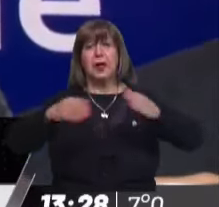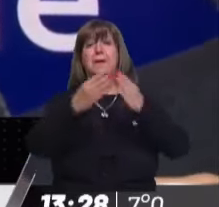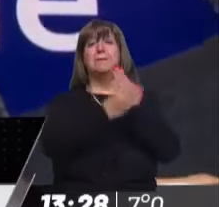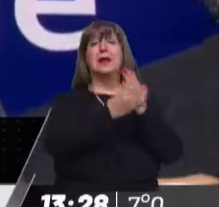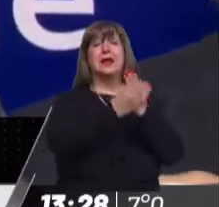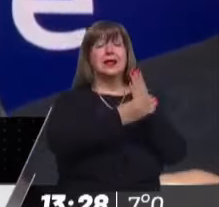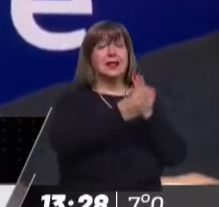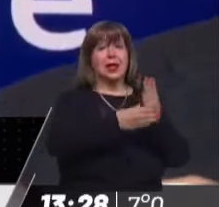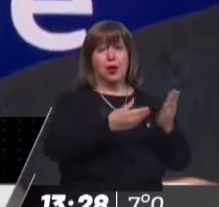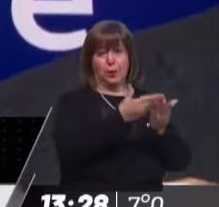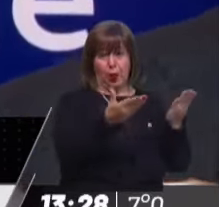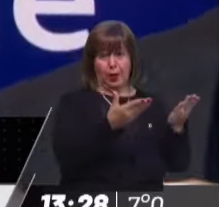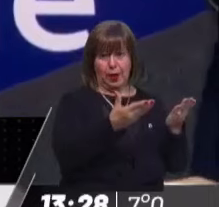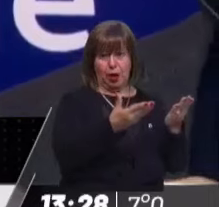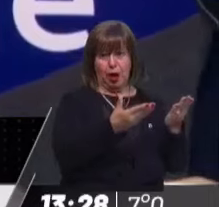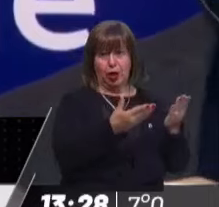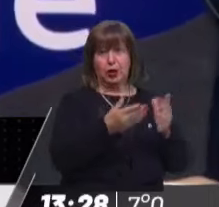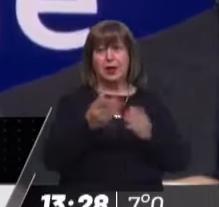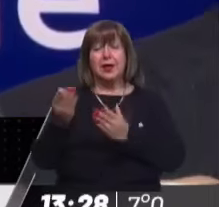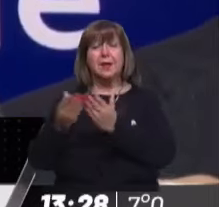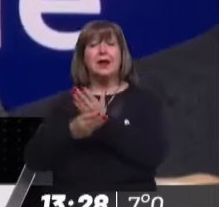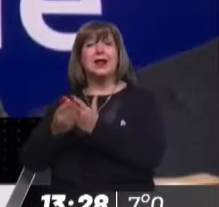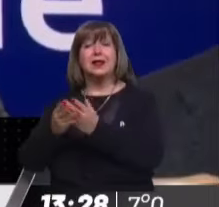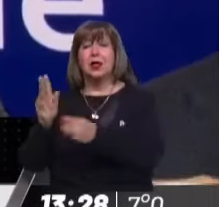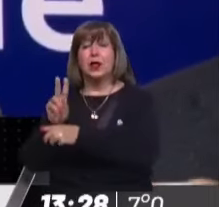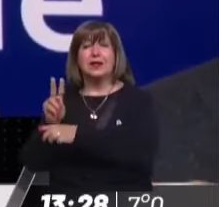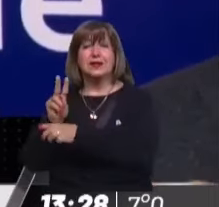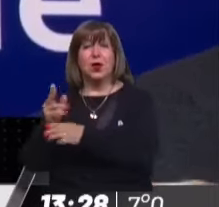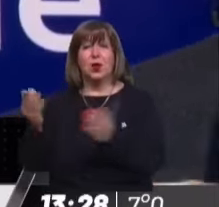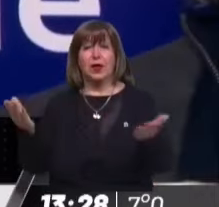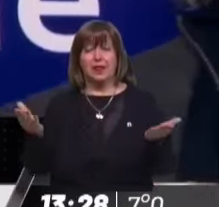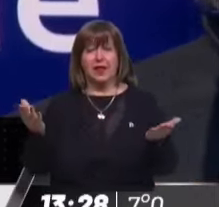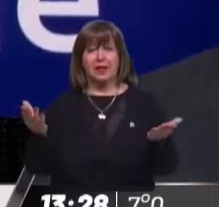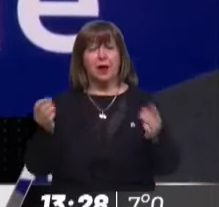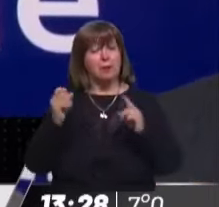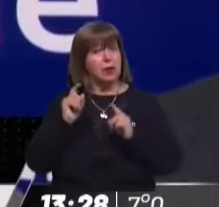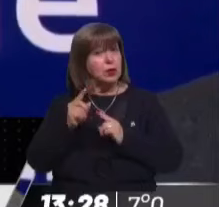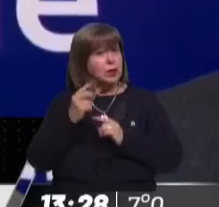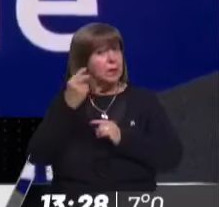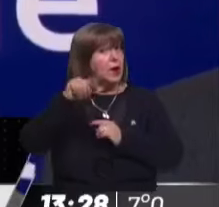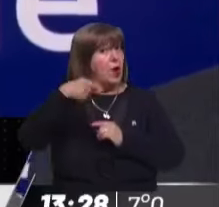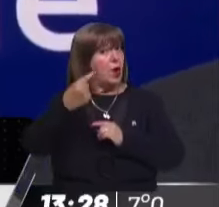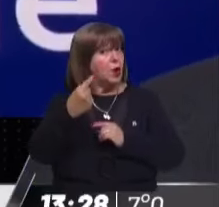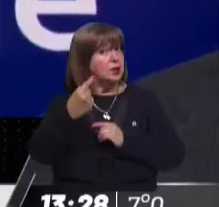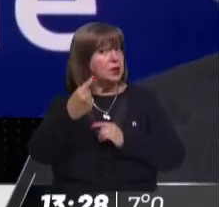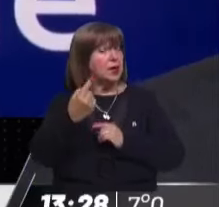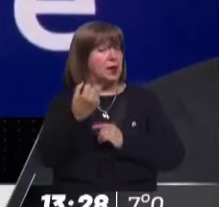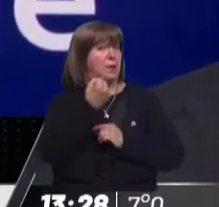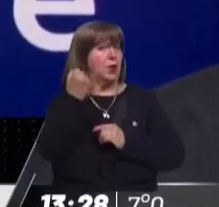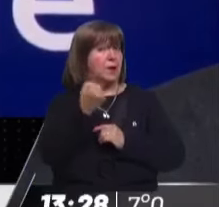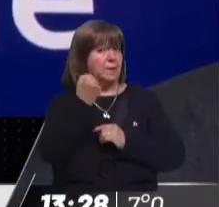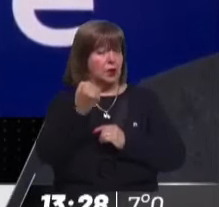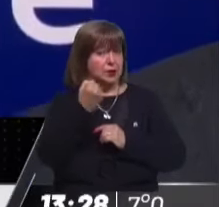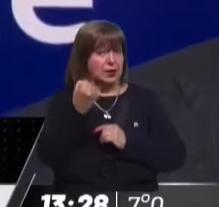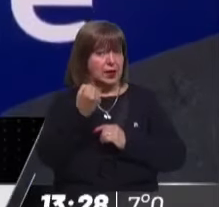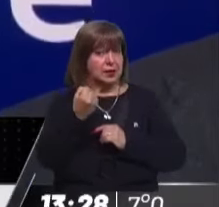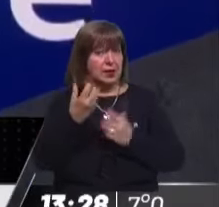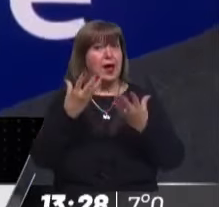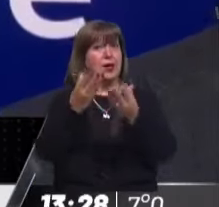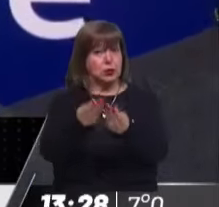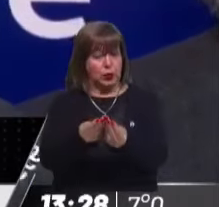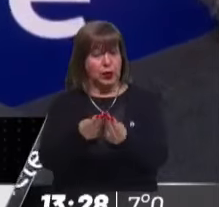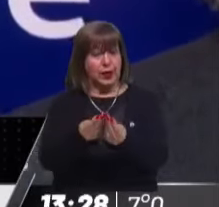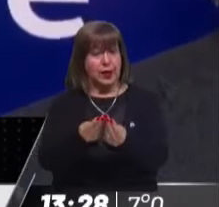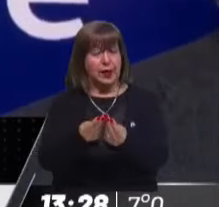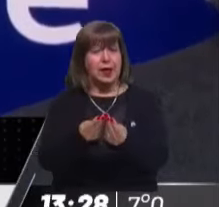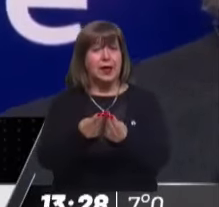Ministerio Público Fiscal y Ministerio de Seguridad. Y acá hay una tercera pata, que es necesario que colabore, que